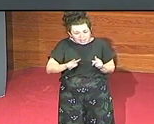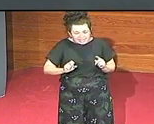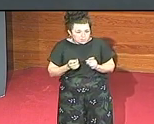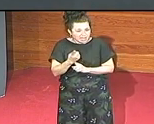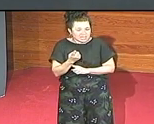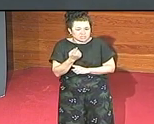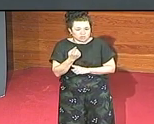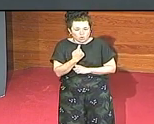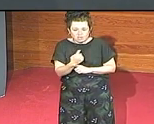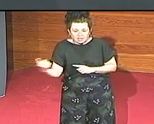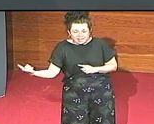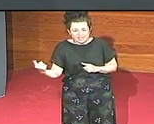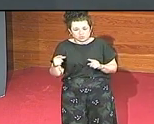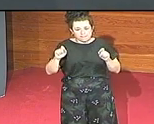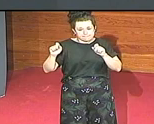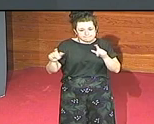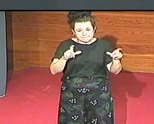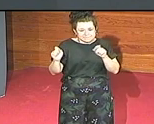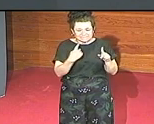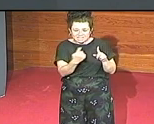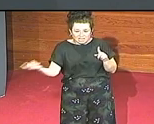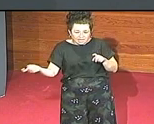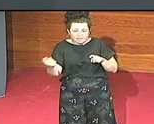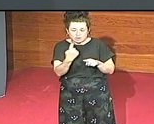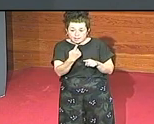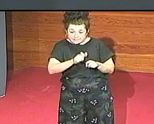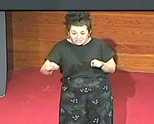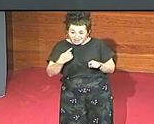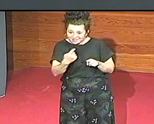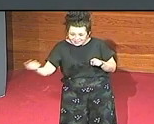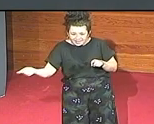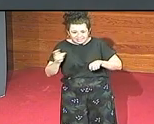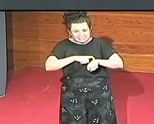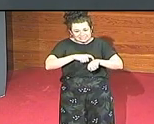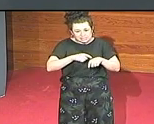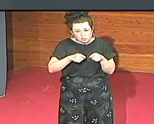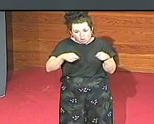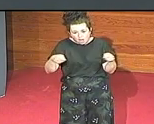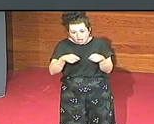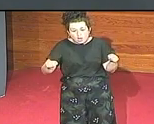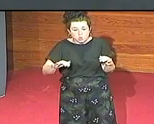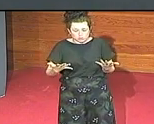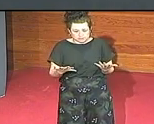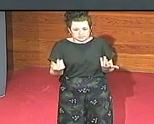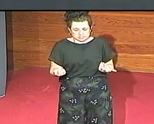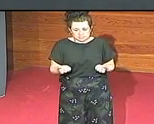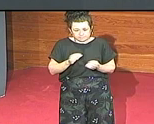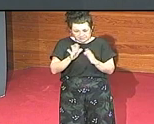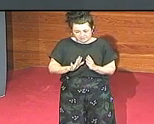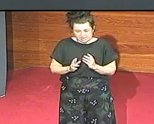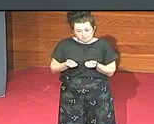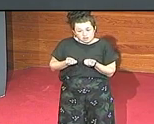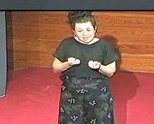tiempo está cada en cada una de las pantallas entonces sí que se puede medir mejor que efectivamente este tipo de narrativa visual